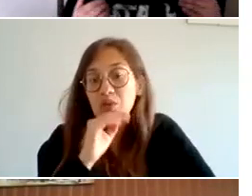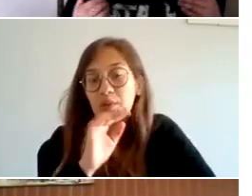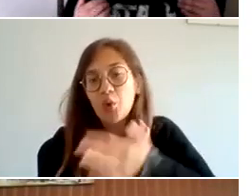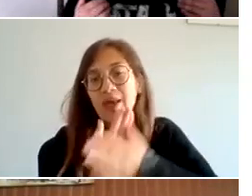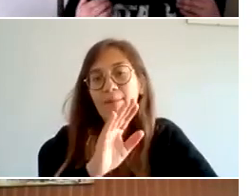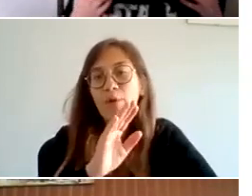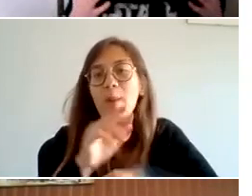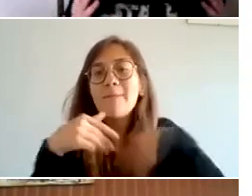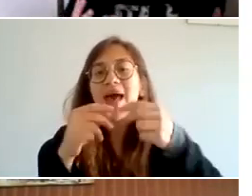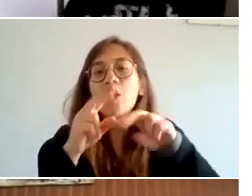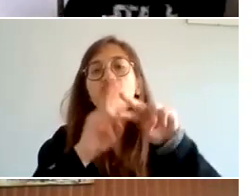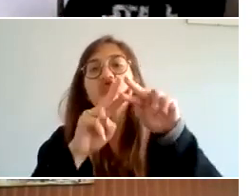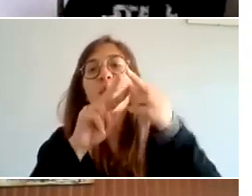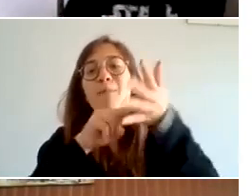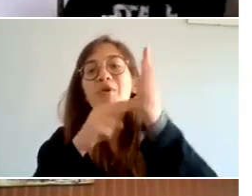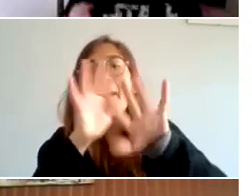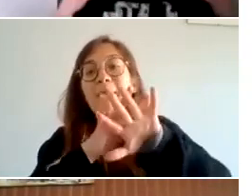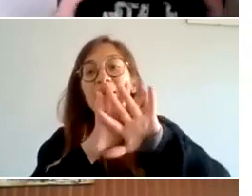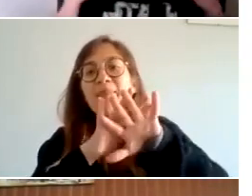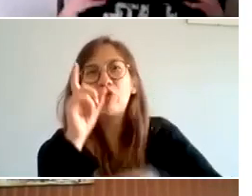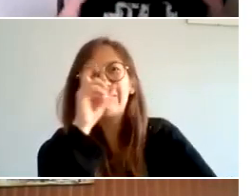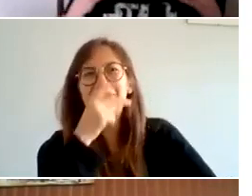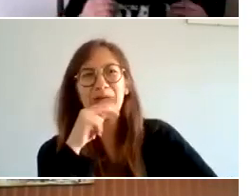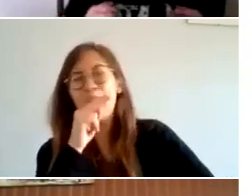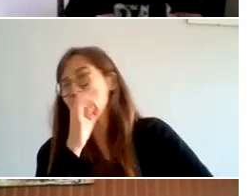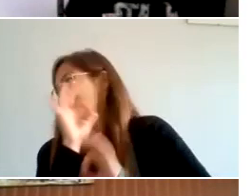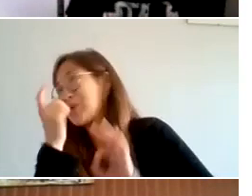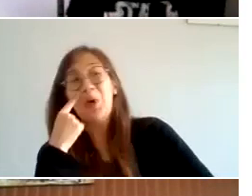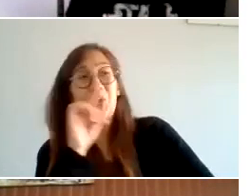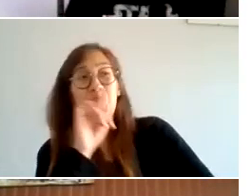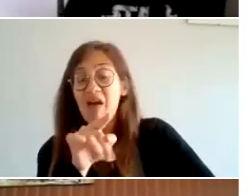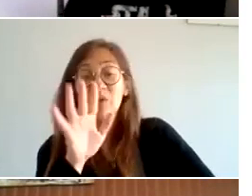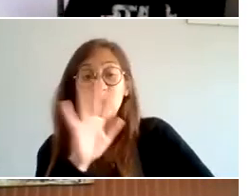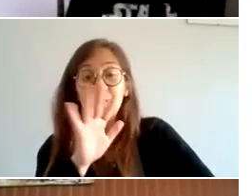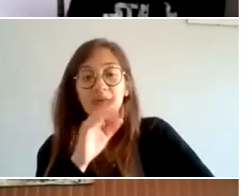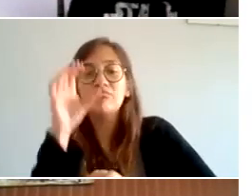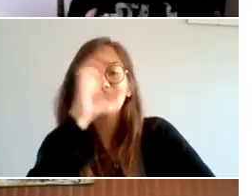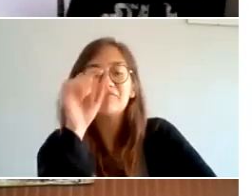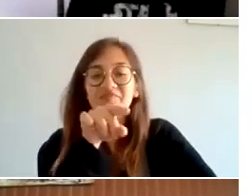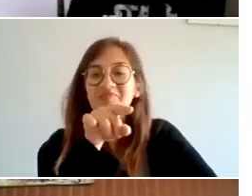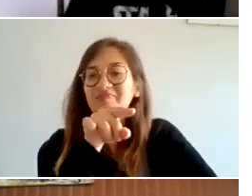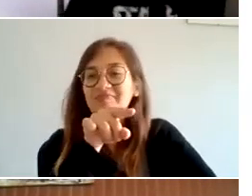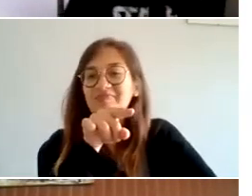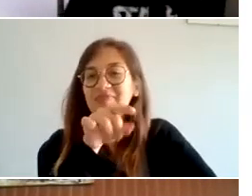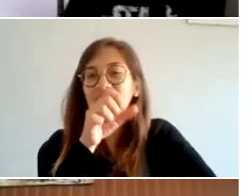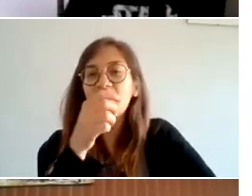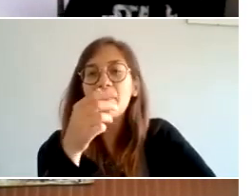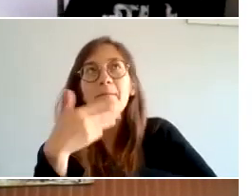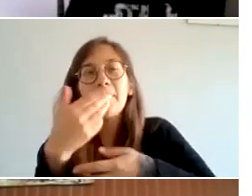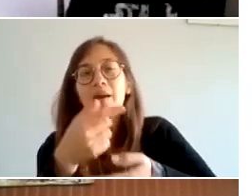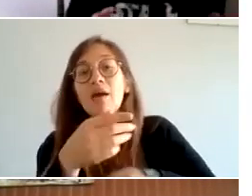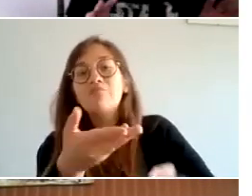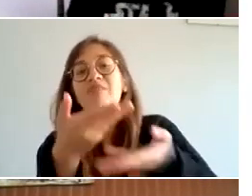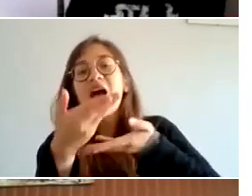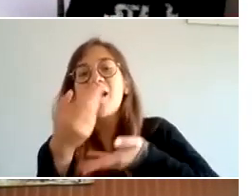derivadas o matemáticas un poquitito más complicadas que a mí también se me van o se me olvidan, los busco en Wolfram Alpha para poder recordar cómo se realizan